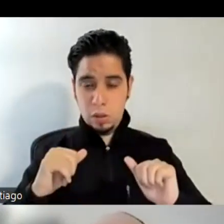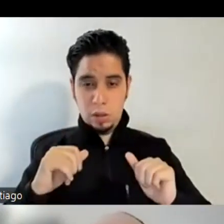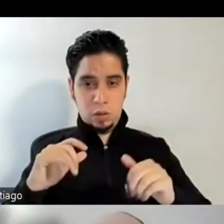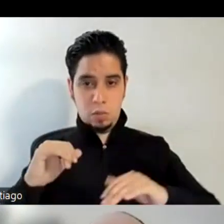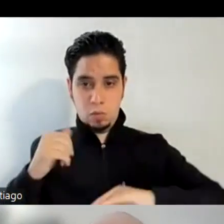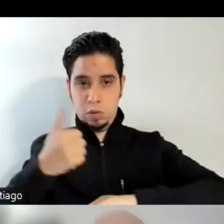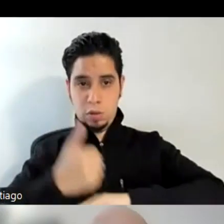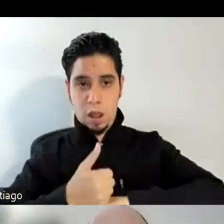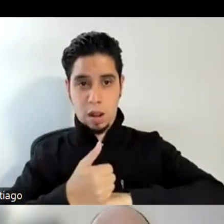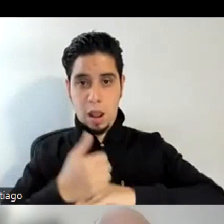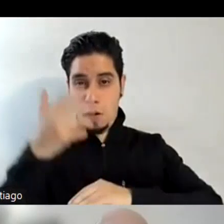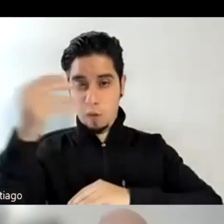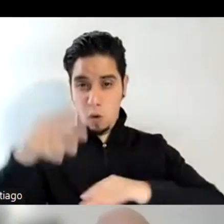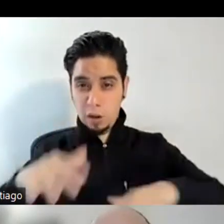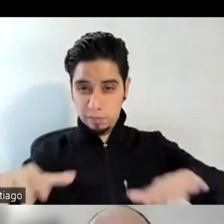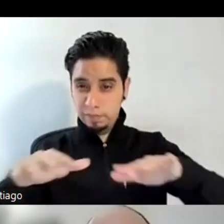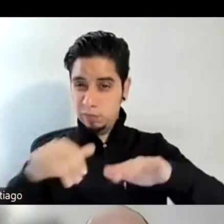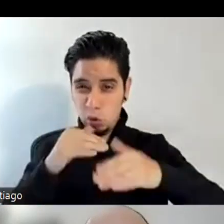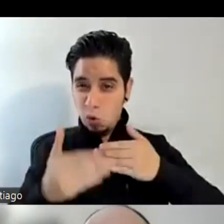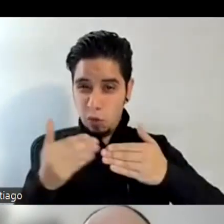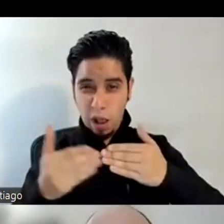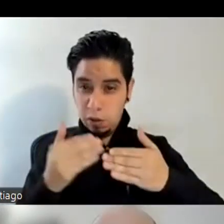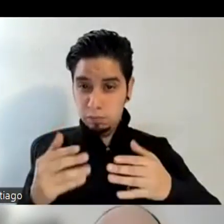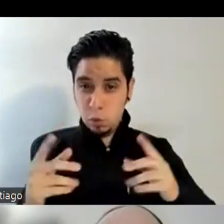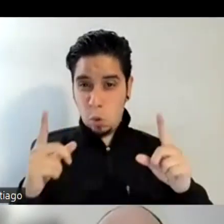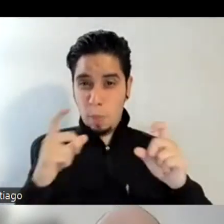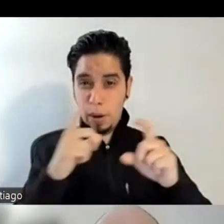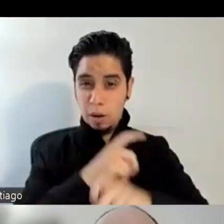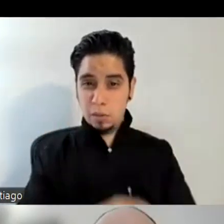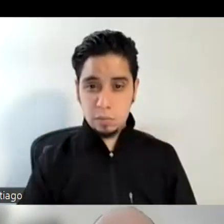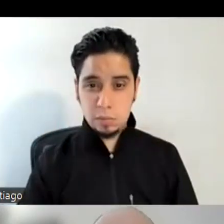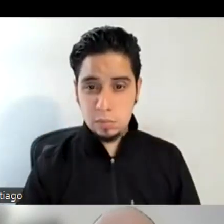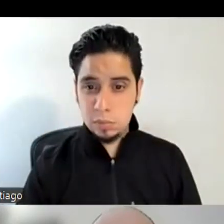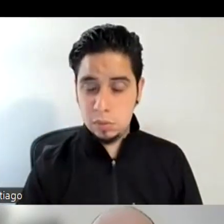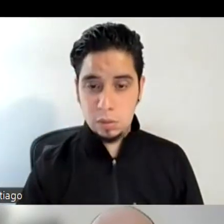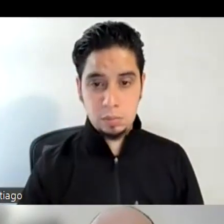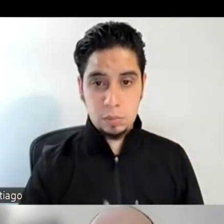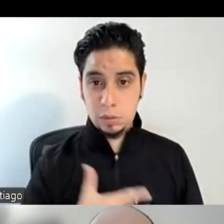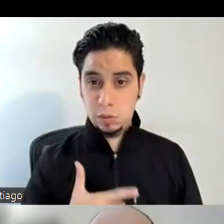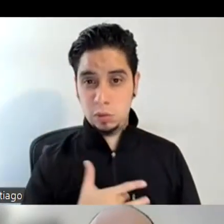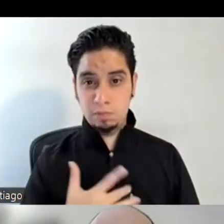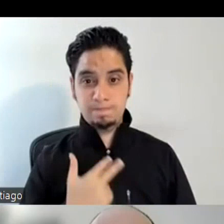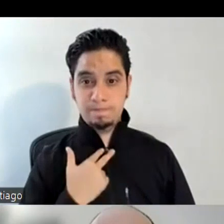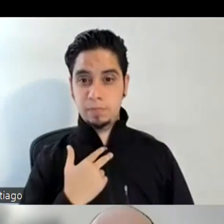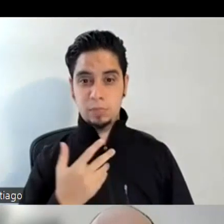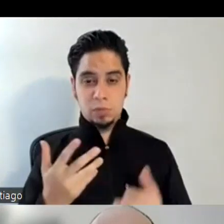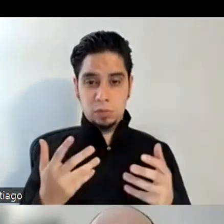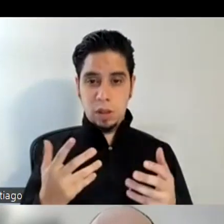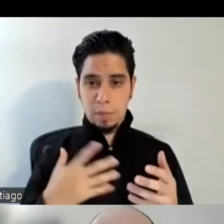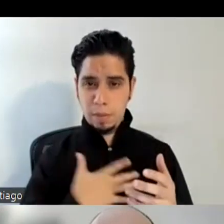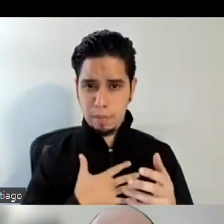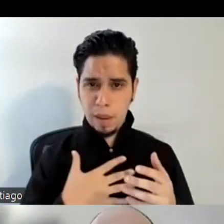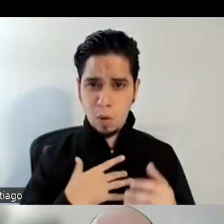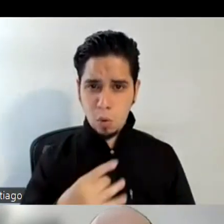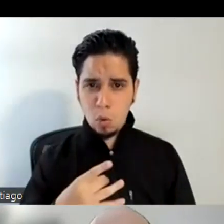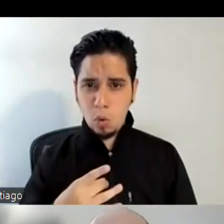son complejos. De eso vamos a hablar, de hecho. Y me siento ahogada, y yo también quisiera no tener que, aunque a mí me gusta, por